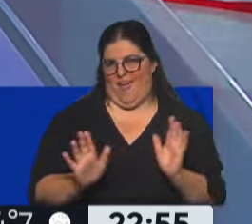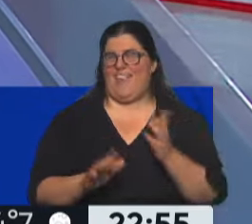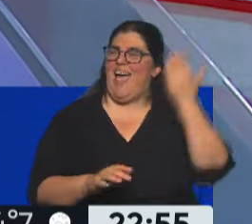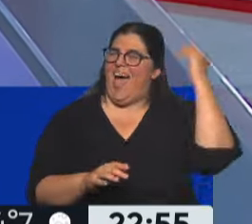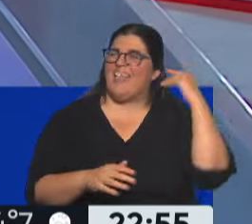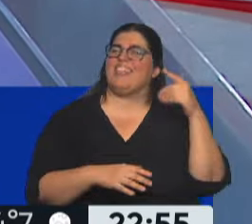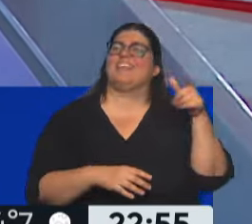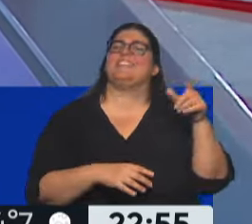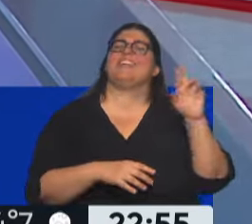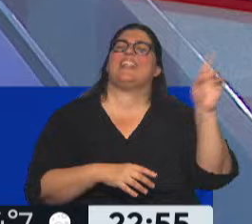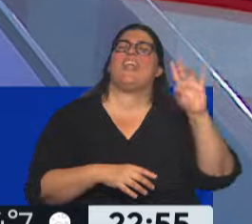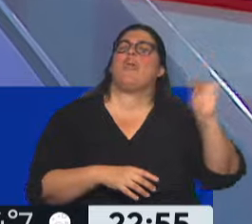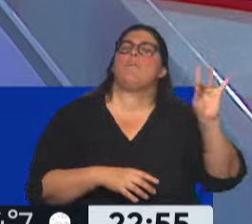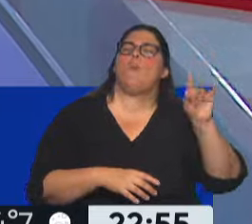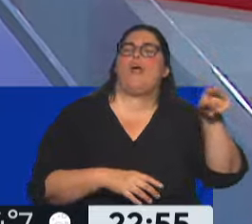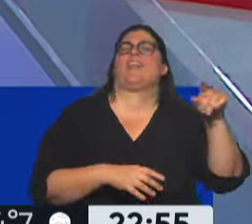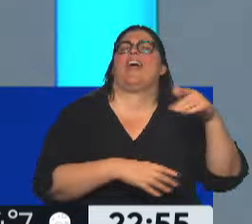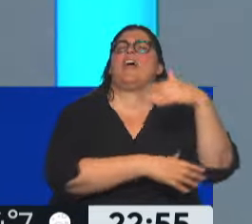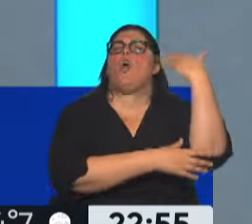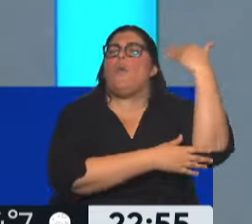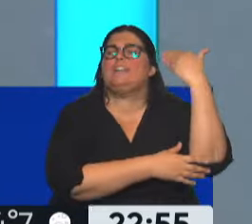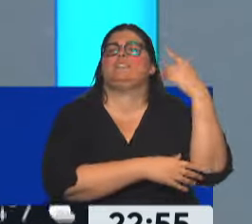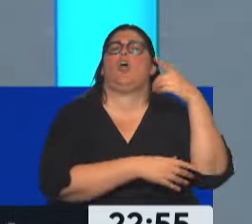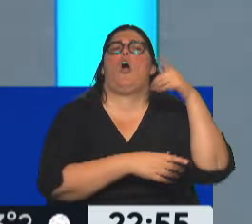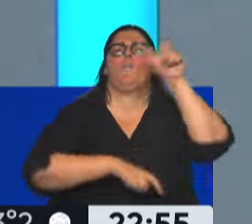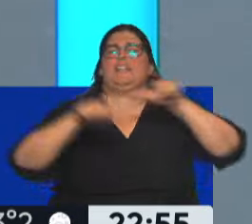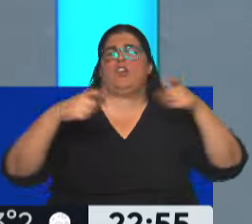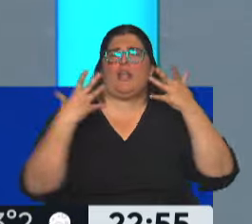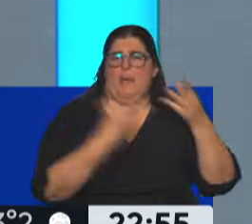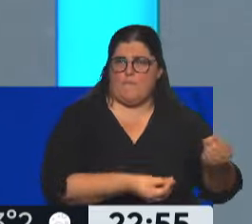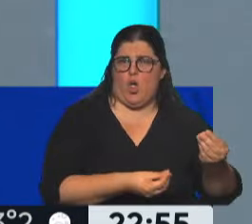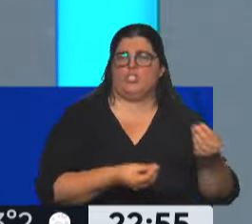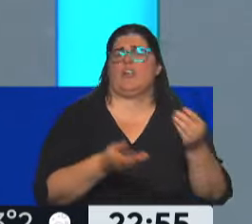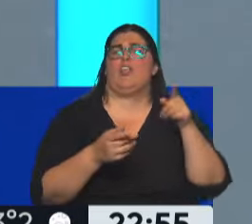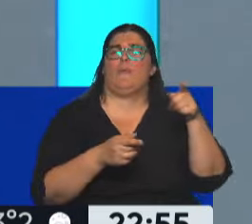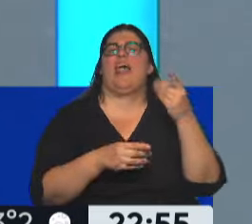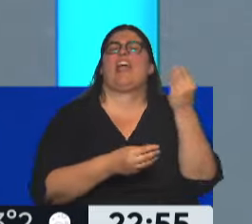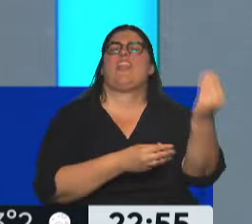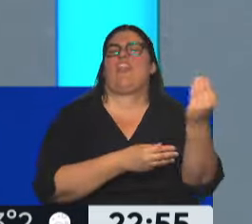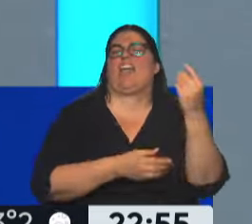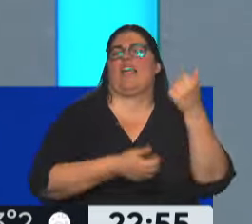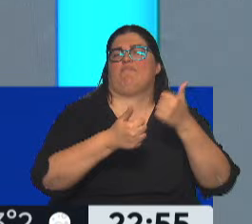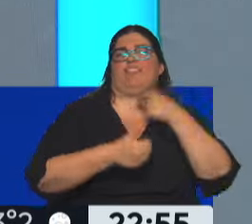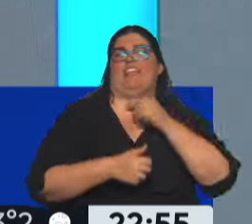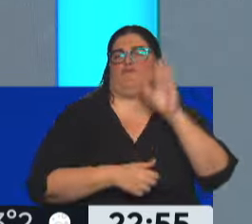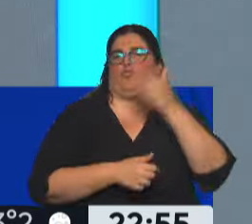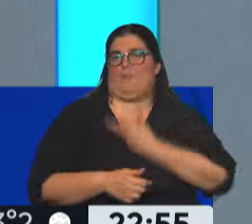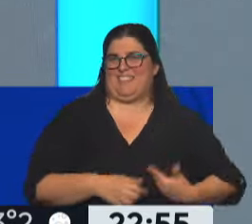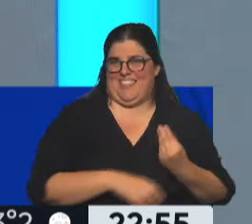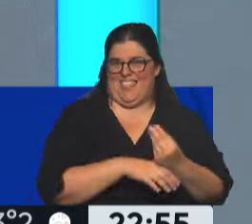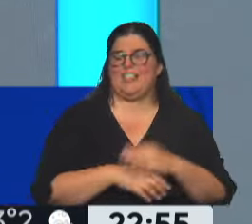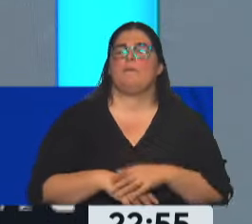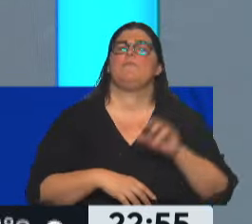y quienes estaban ahí la apoyaron a ella como candidata a presidenta eh pero también Ella decía cala hablaba de la